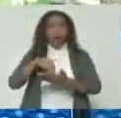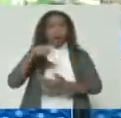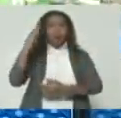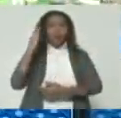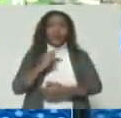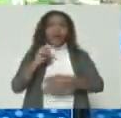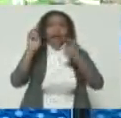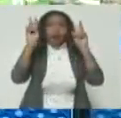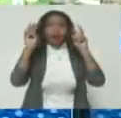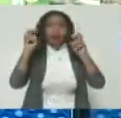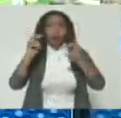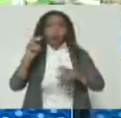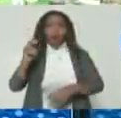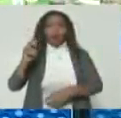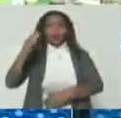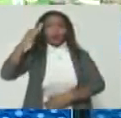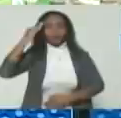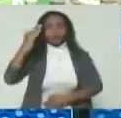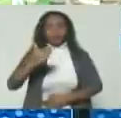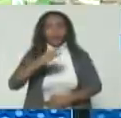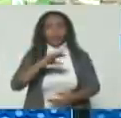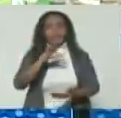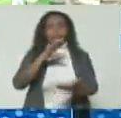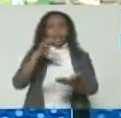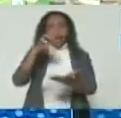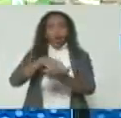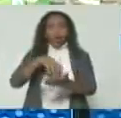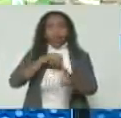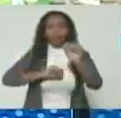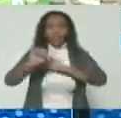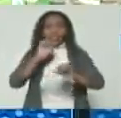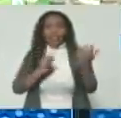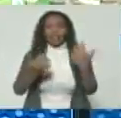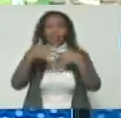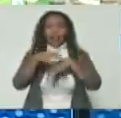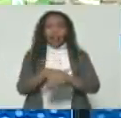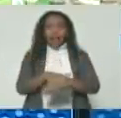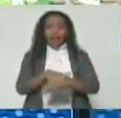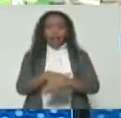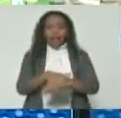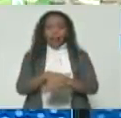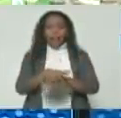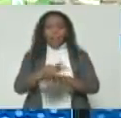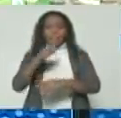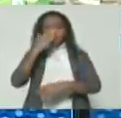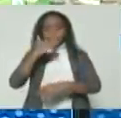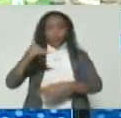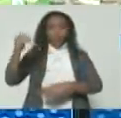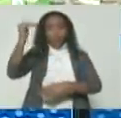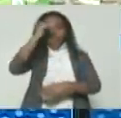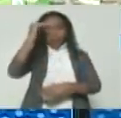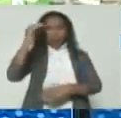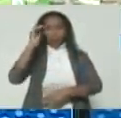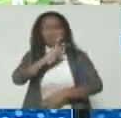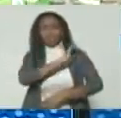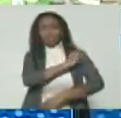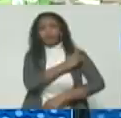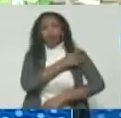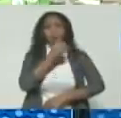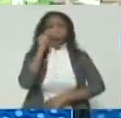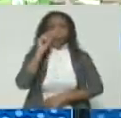nuevo comandante de la Región Estratégica de Defensa Integral Capital, Mayor General Javier